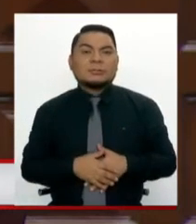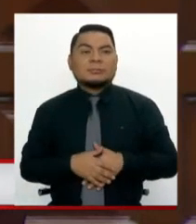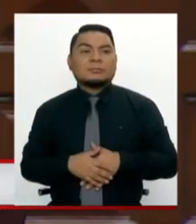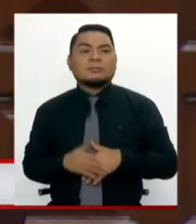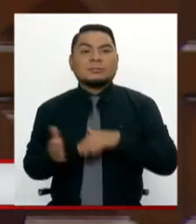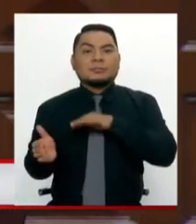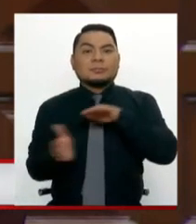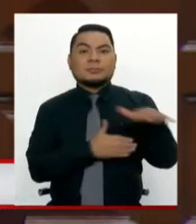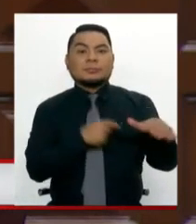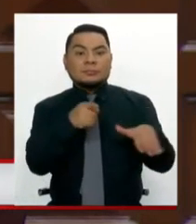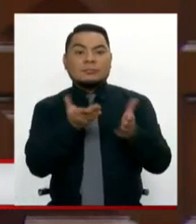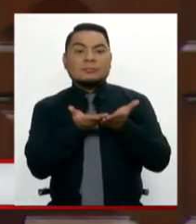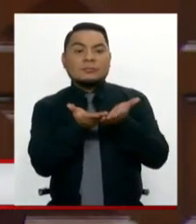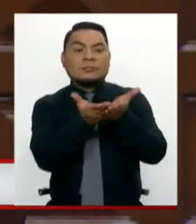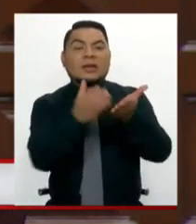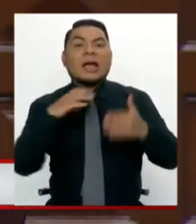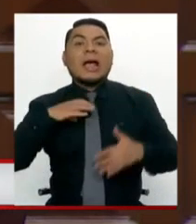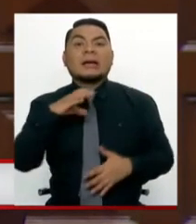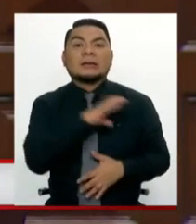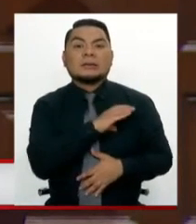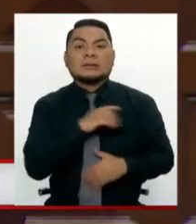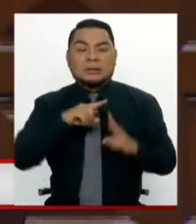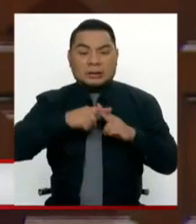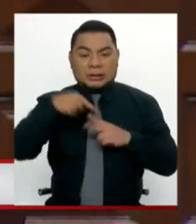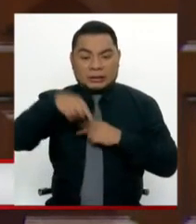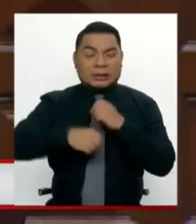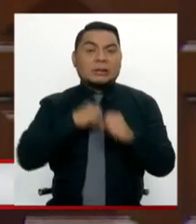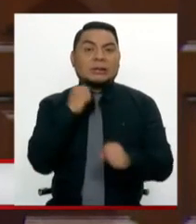Antepuerto del Callao. Se iniciará en el